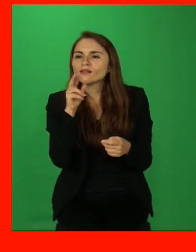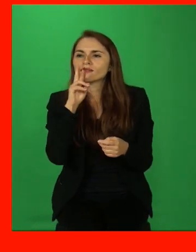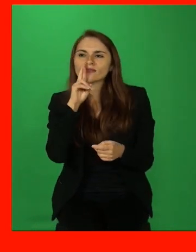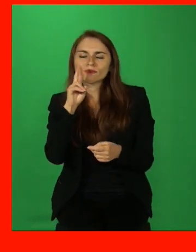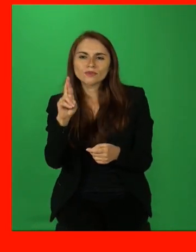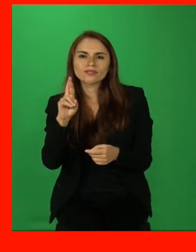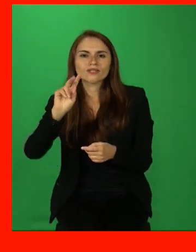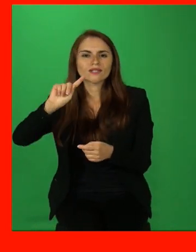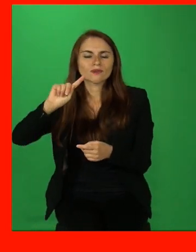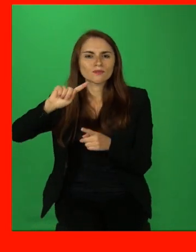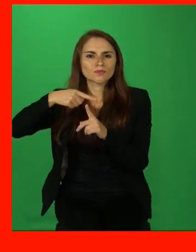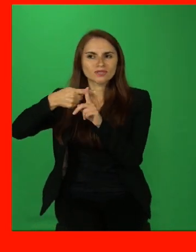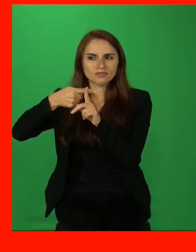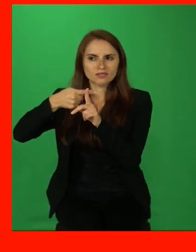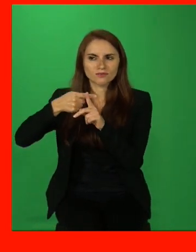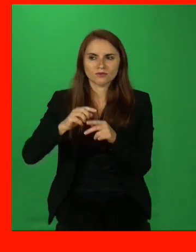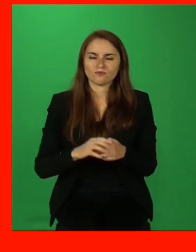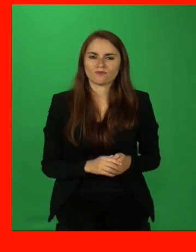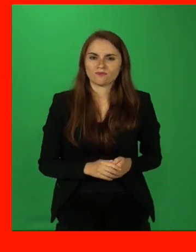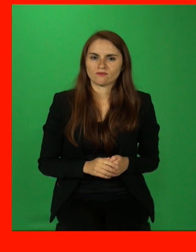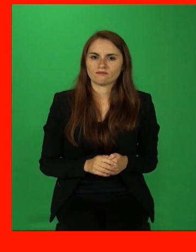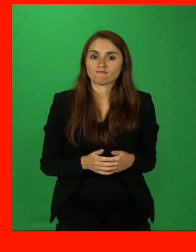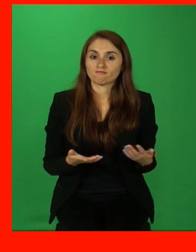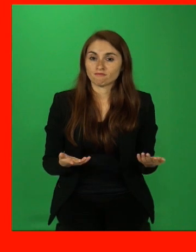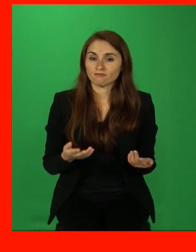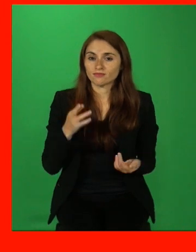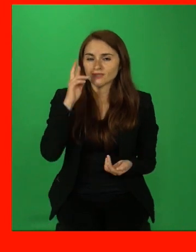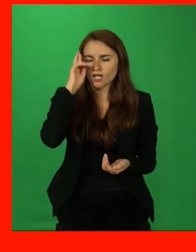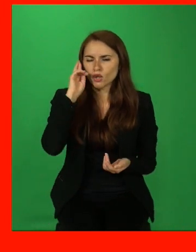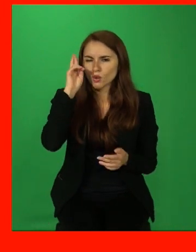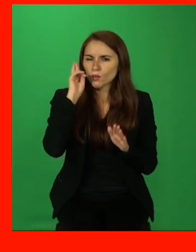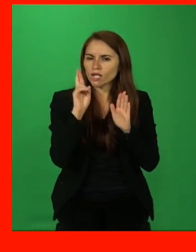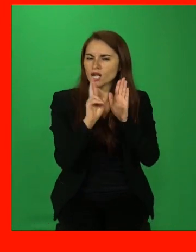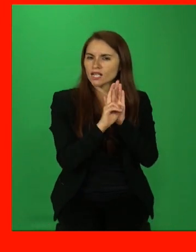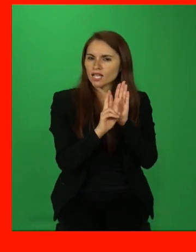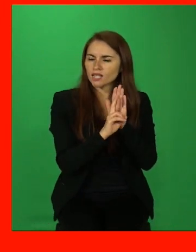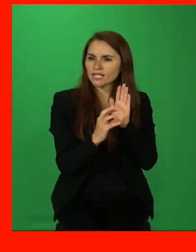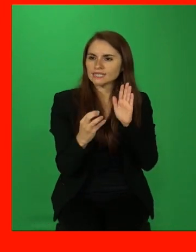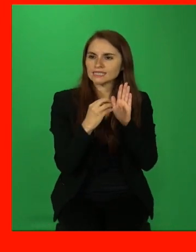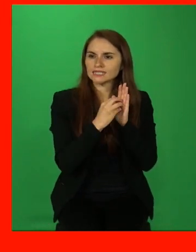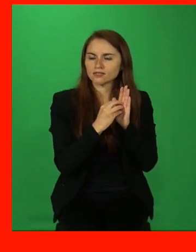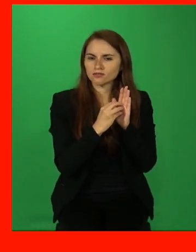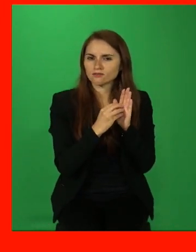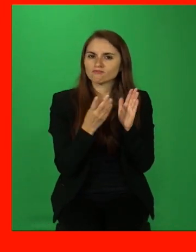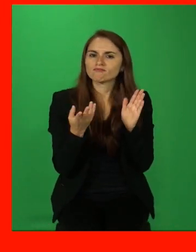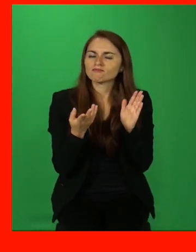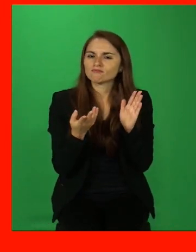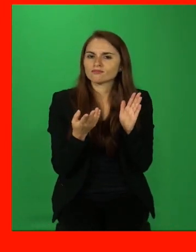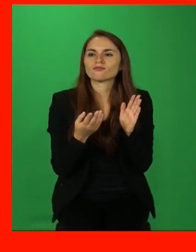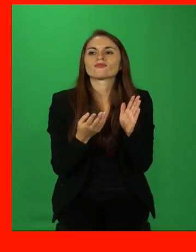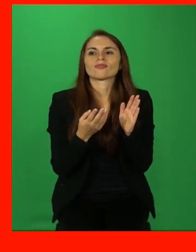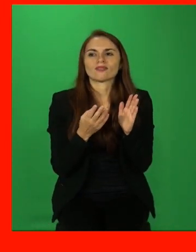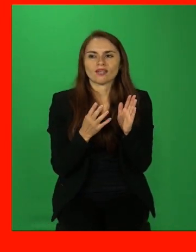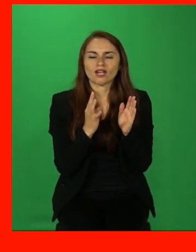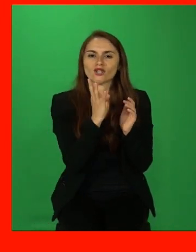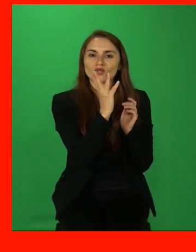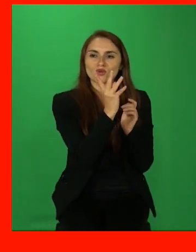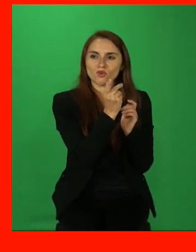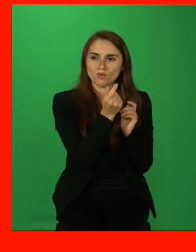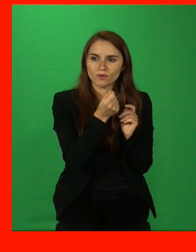positivo recuerda entonces la regla general de los signos y que es lo que obtenemos que un número